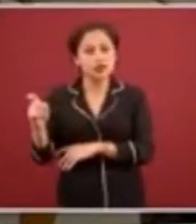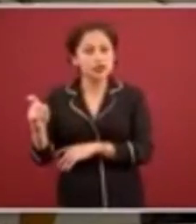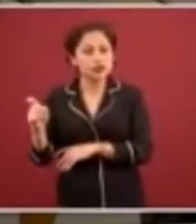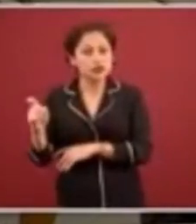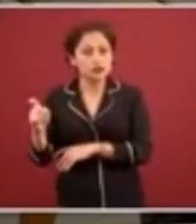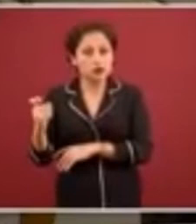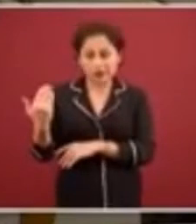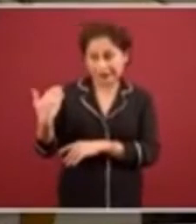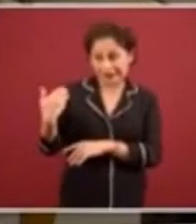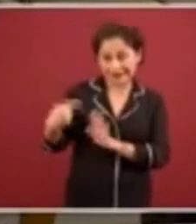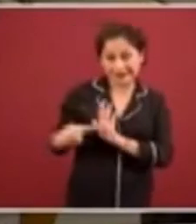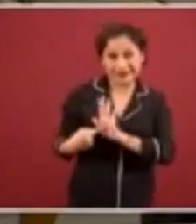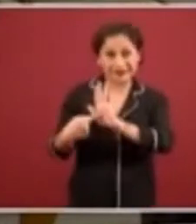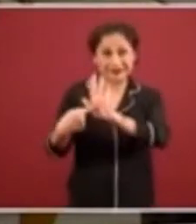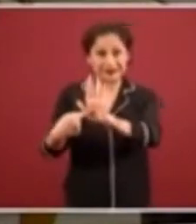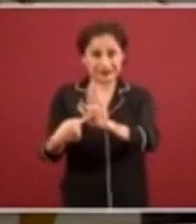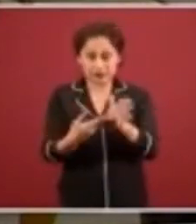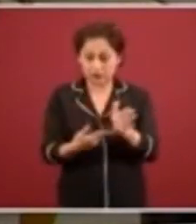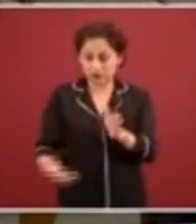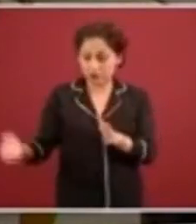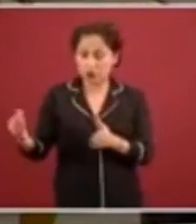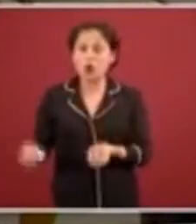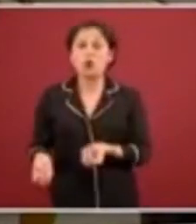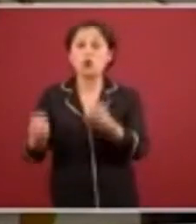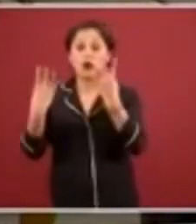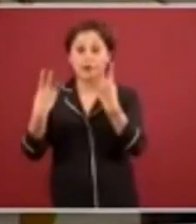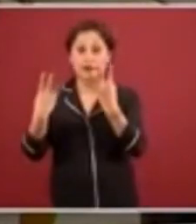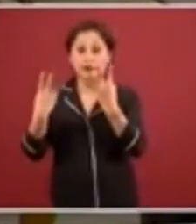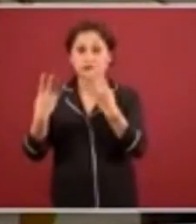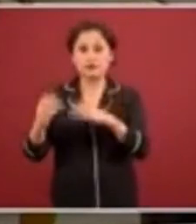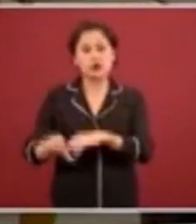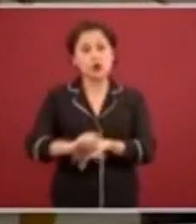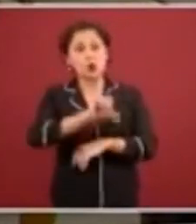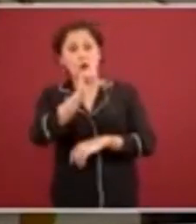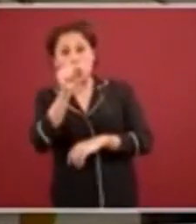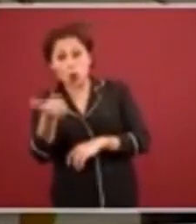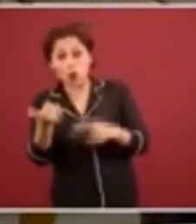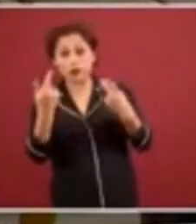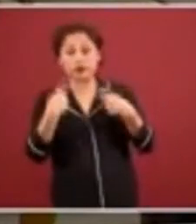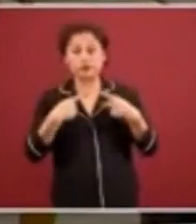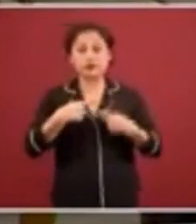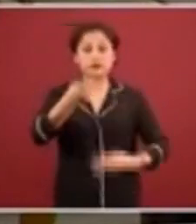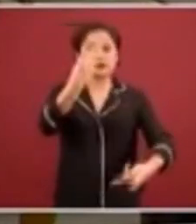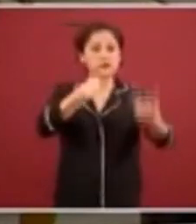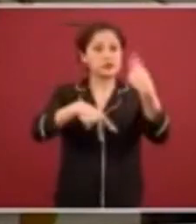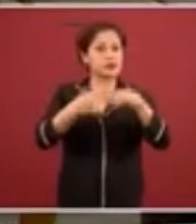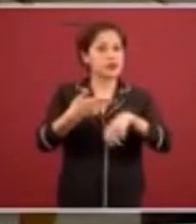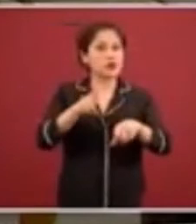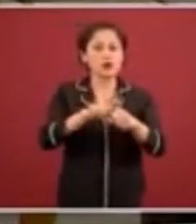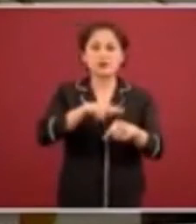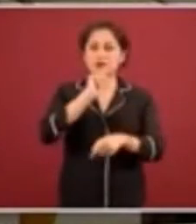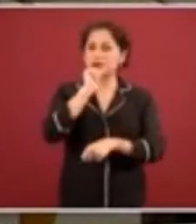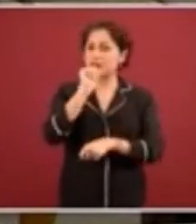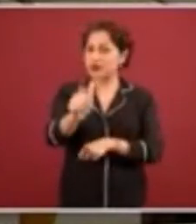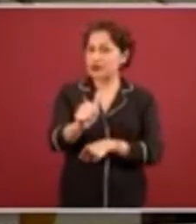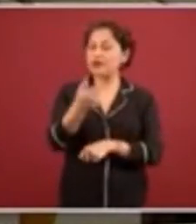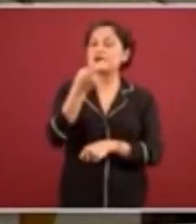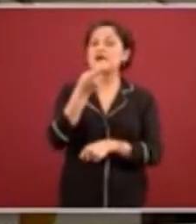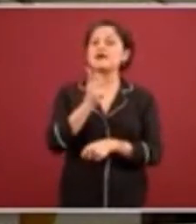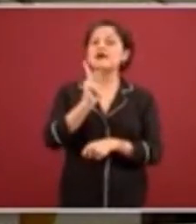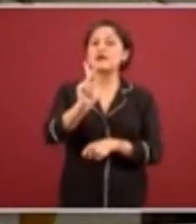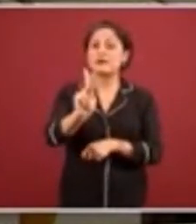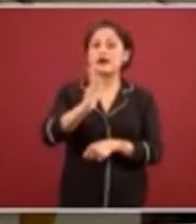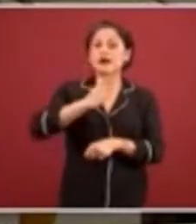que acabamos de informar. Hay otros que no llegaron a consulta, pero estos métodos nos permiten decir